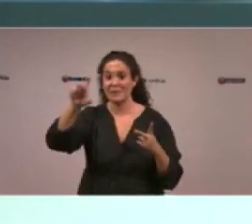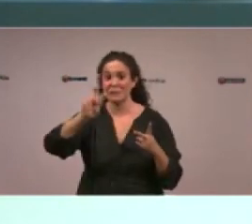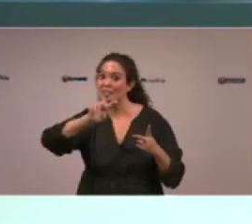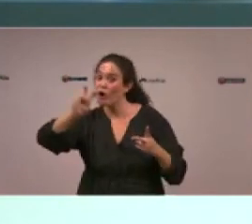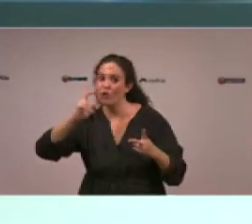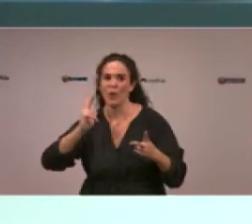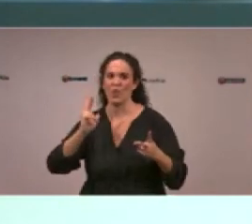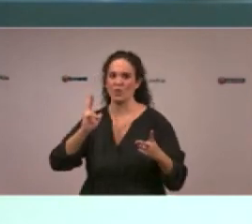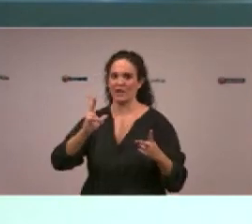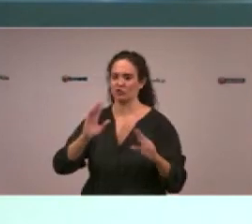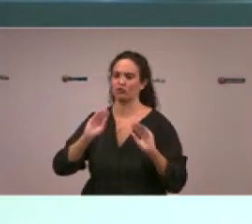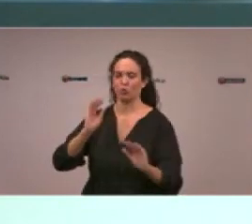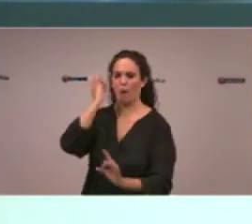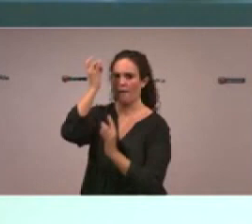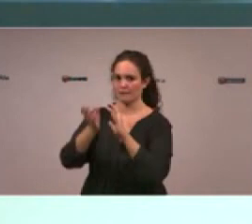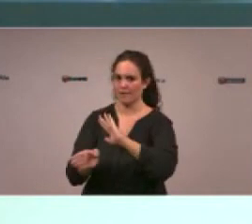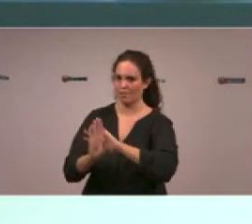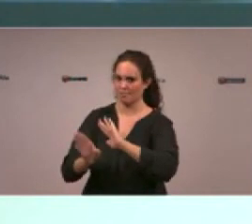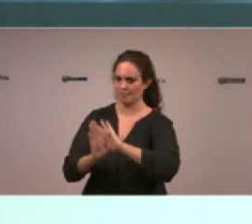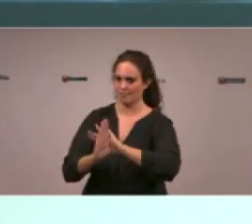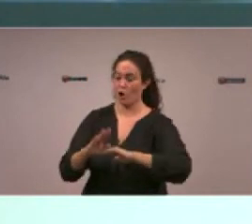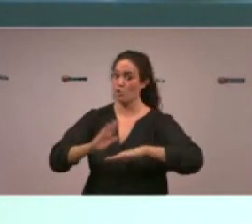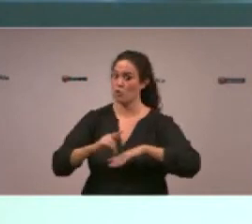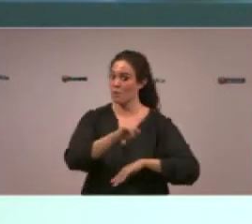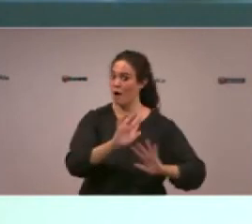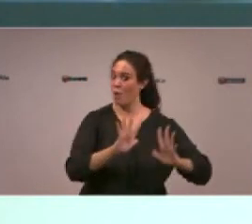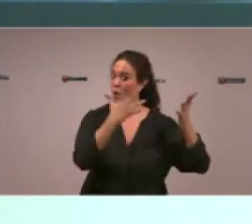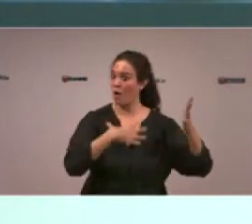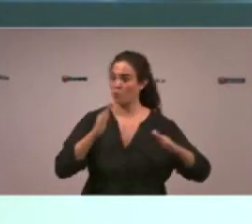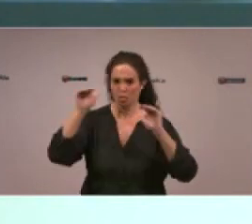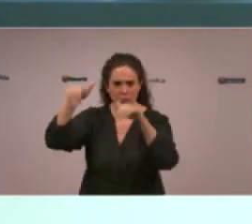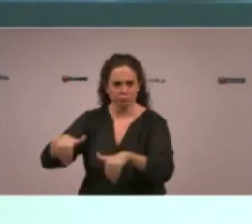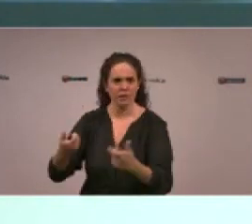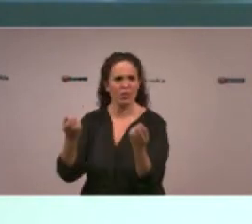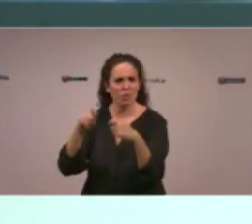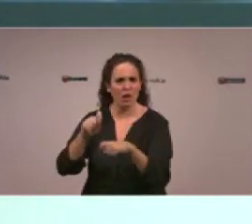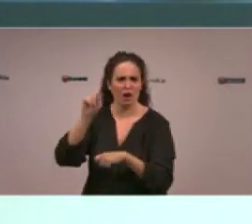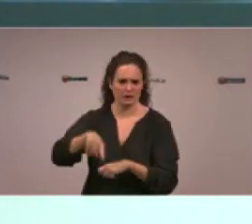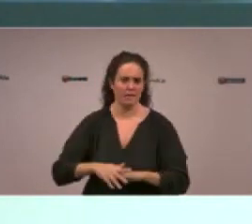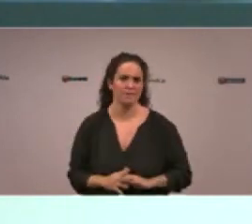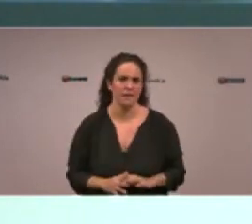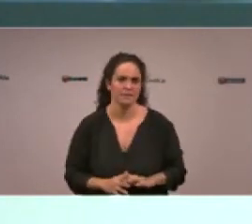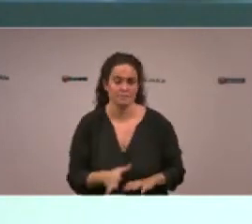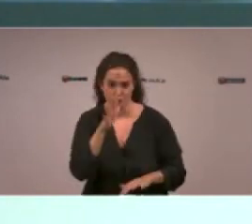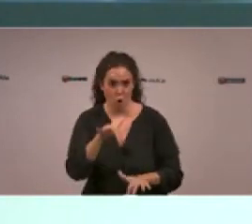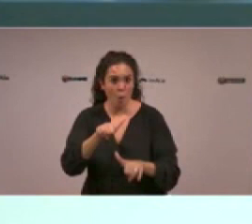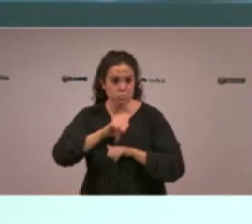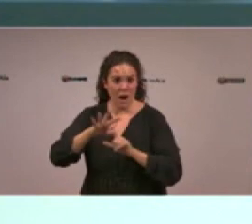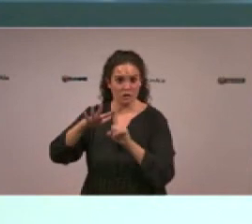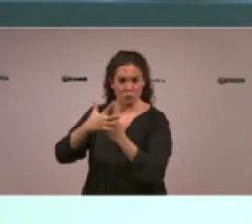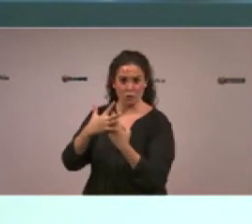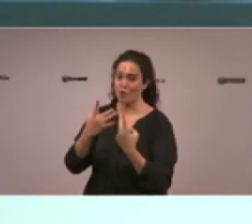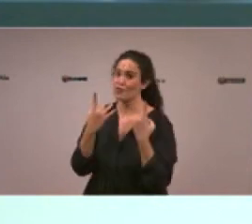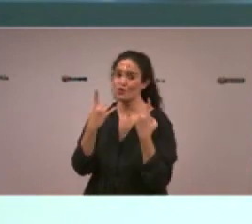a desarrollar su actividad y que en estos momentos, además, podría llevar a una generación de un desempleo que no